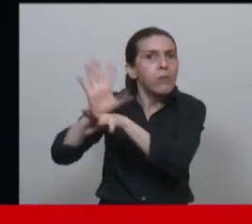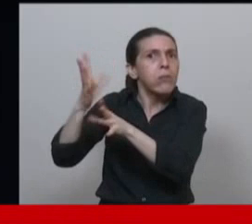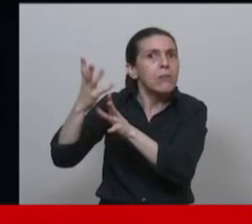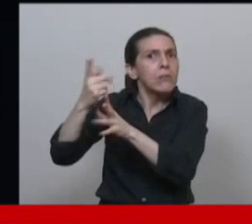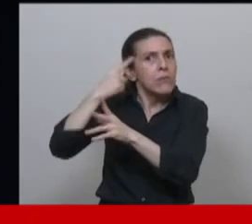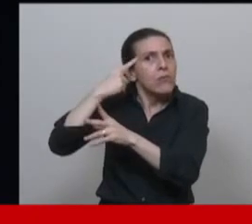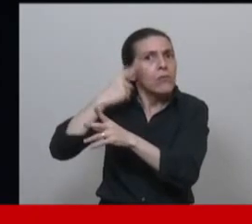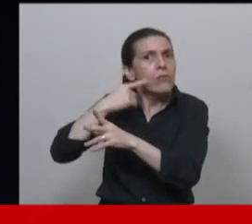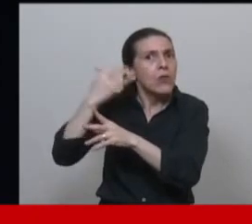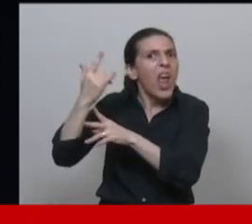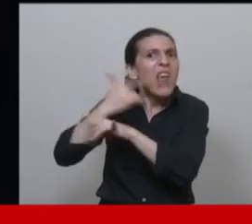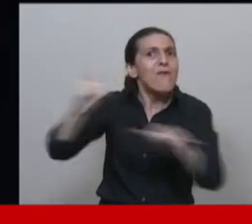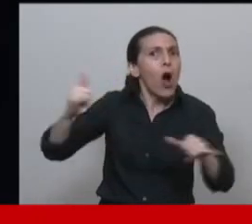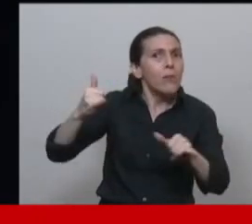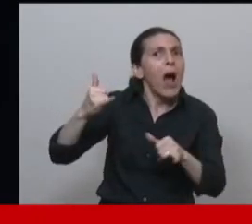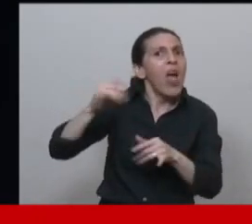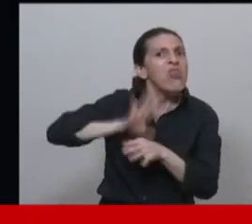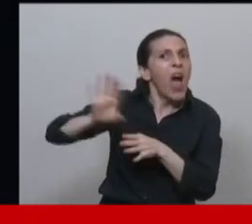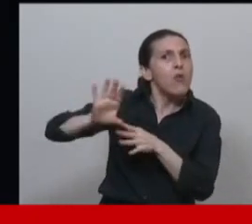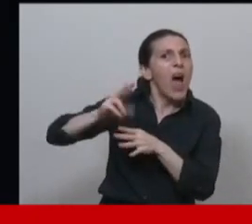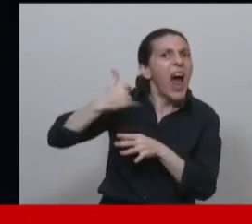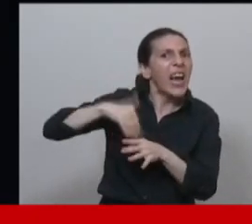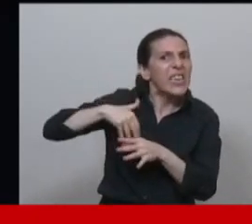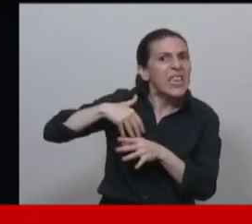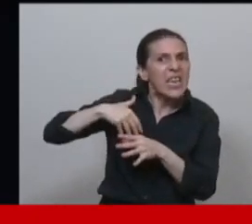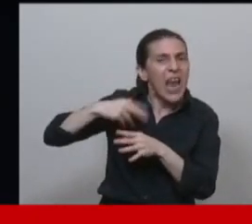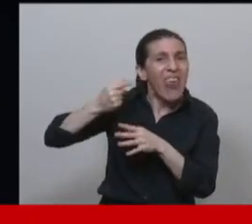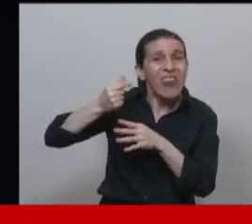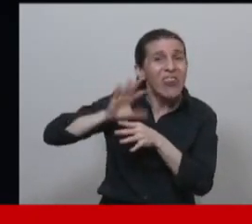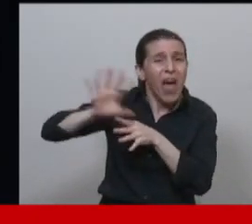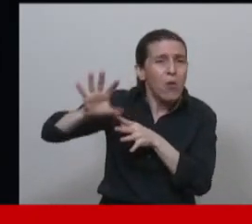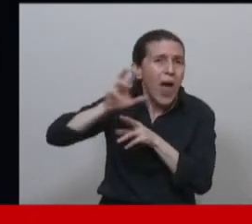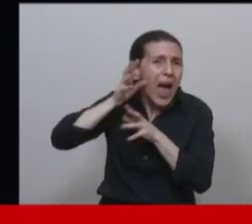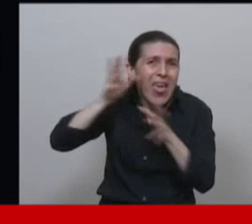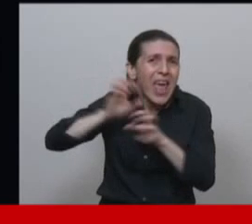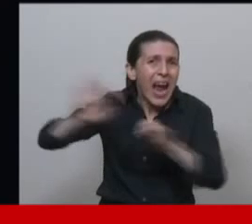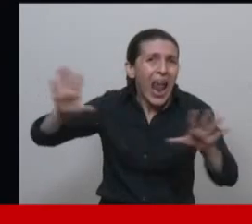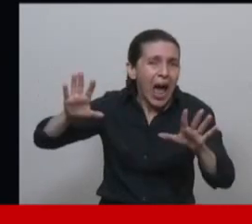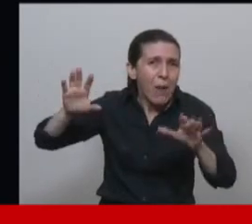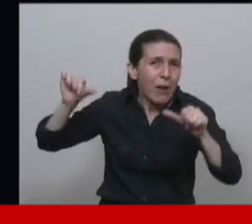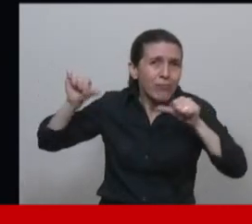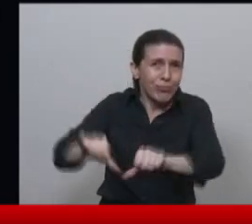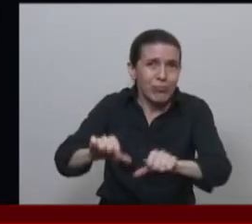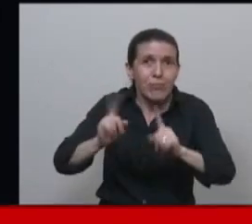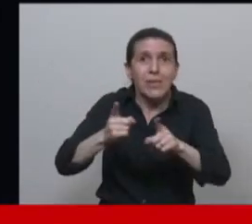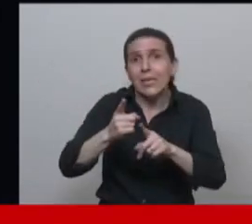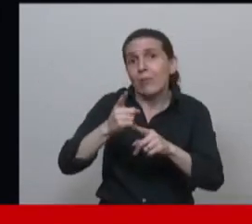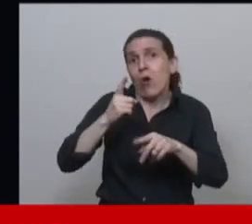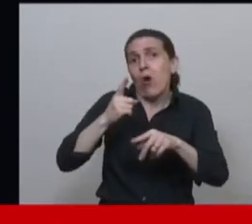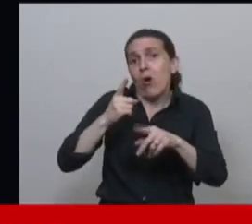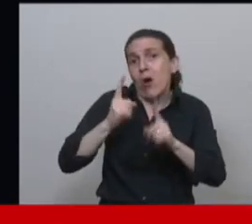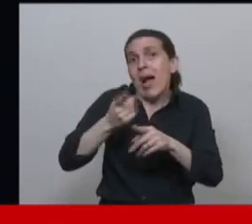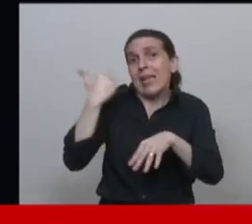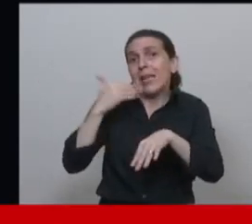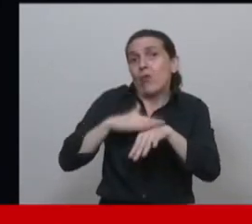insostenible, produjo un análisis de la sostenibilidad de la deuda muy similar al que produjo el gobierno argentino.